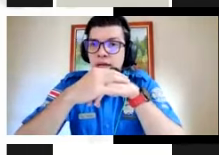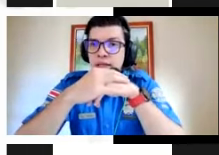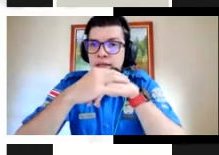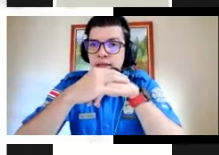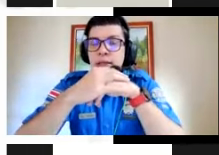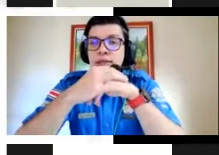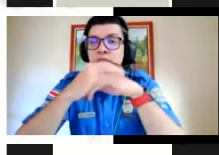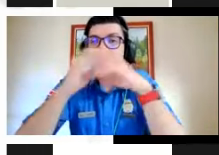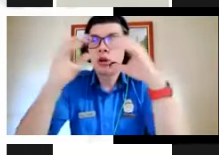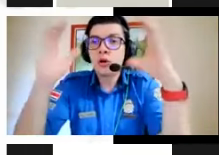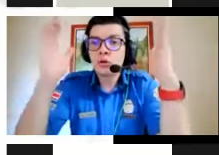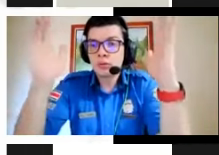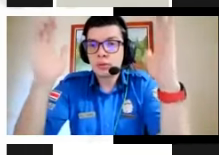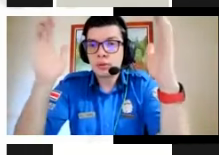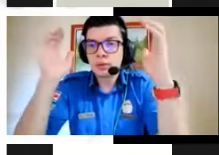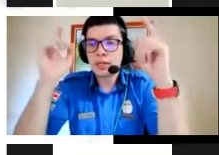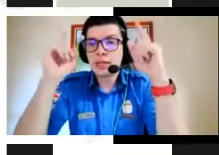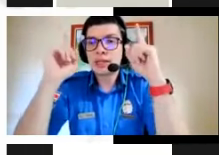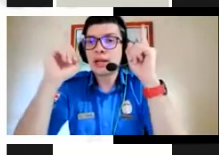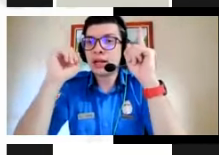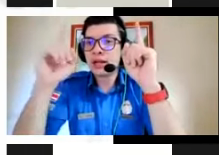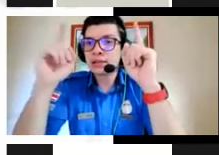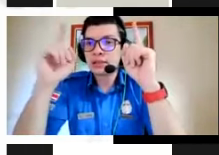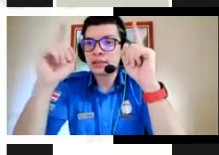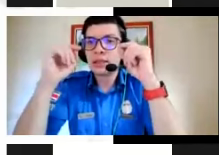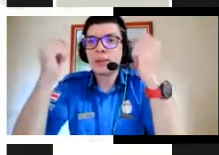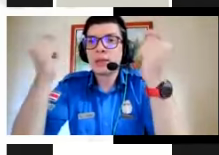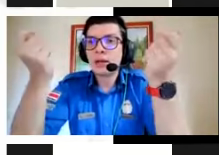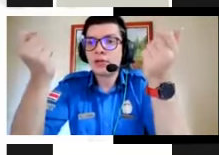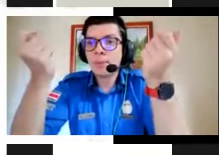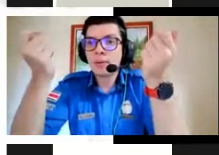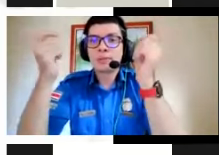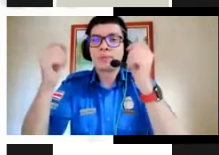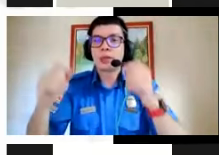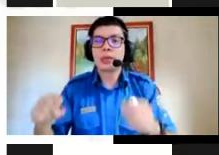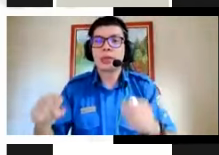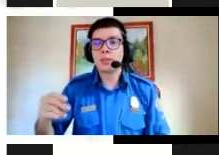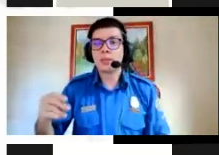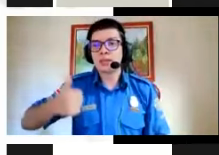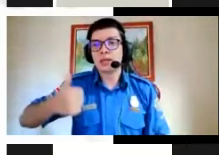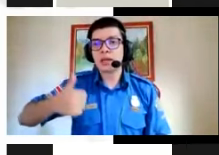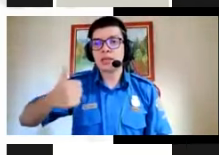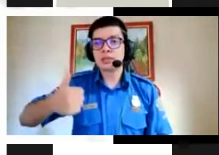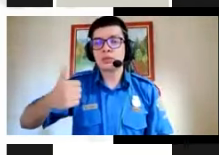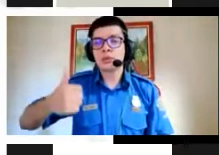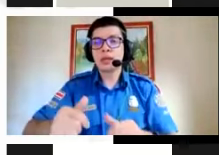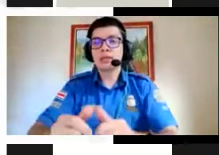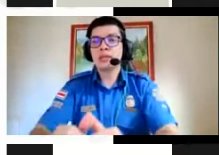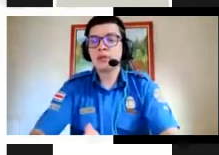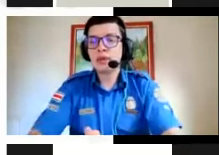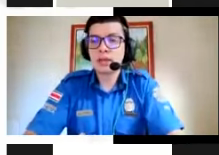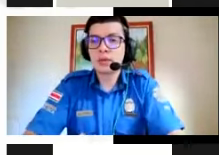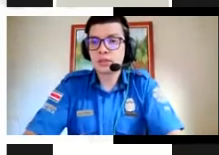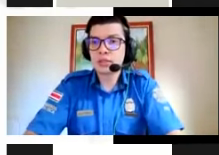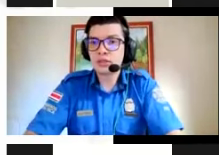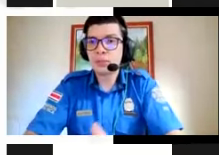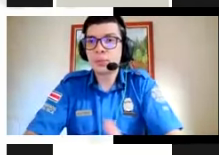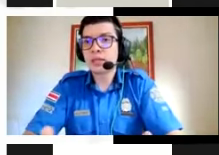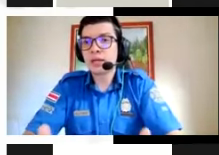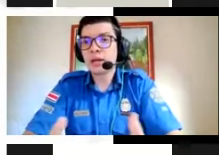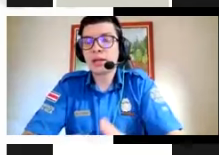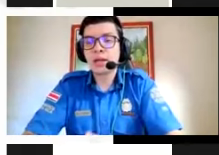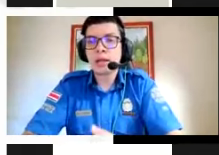de gas. Si yo logro detectar el gas de manera rápida y empieza a subir ese nivel de